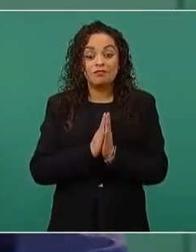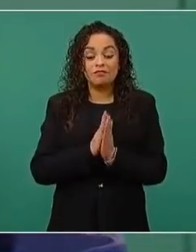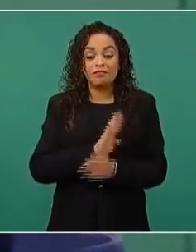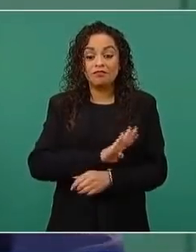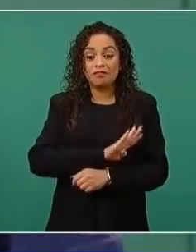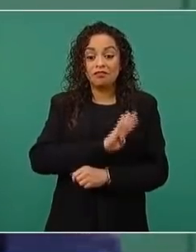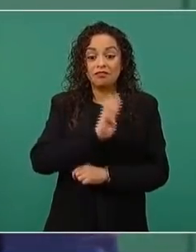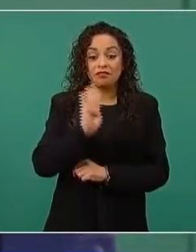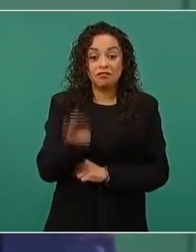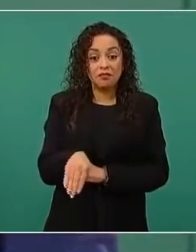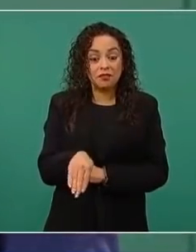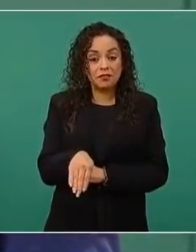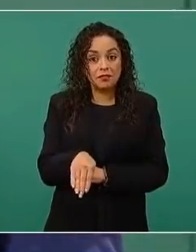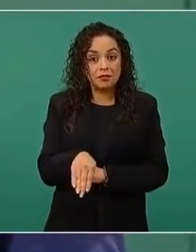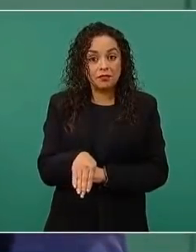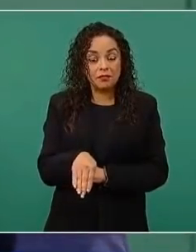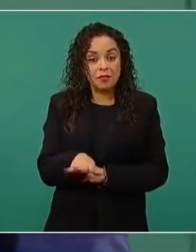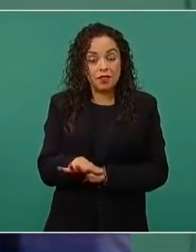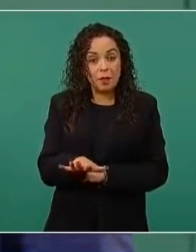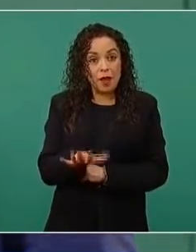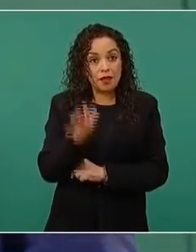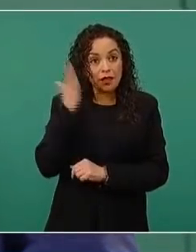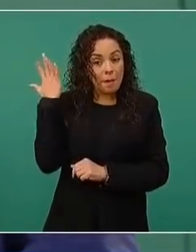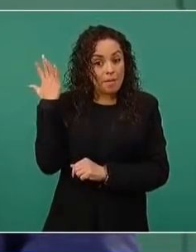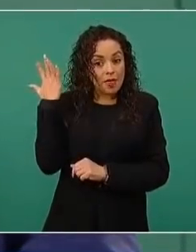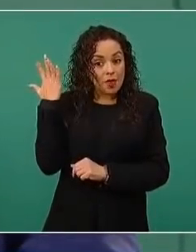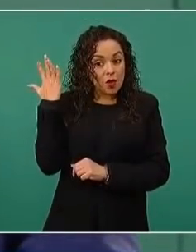más rápido,